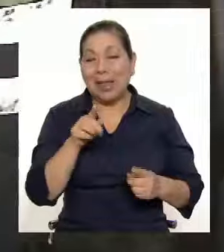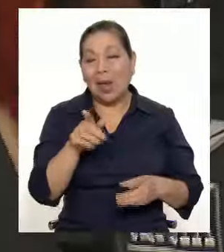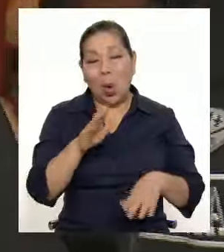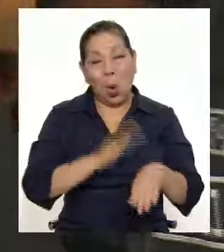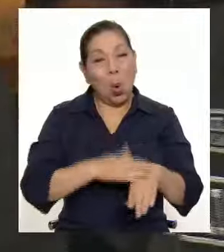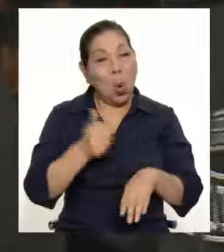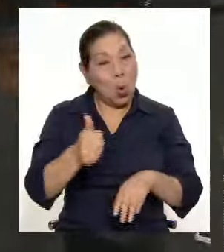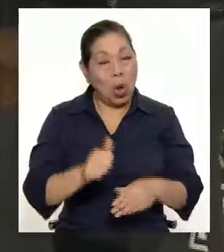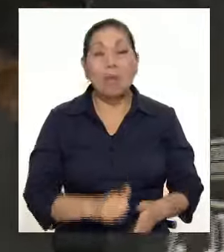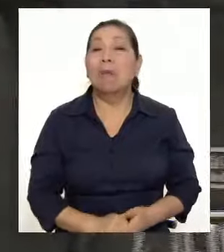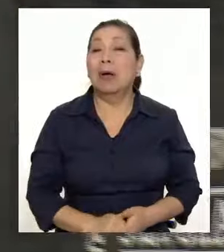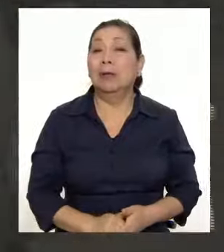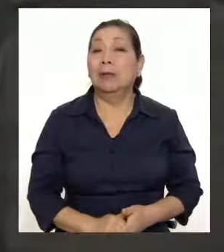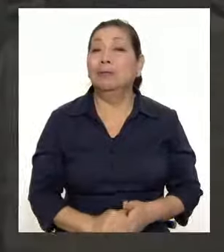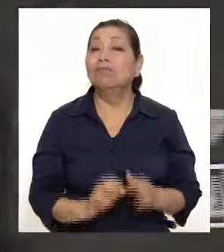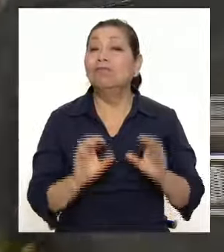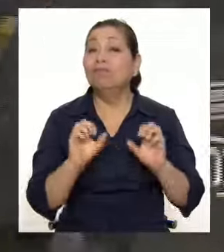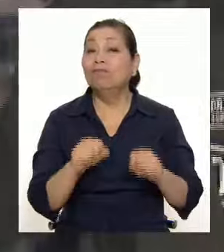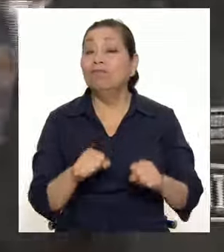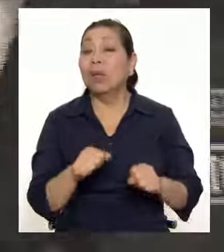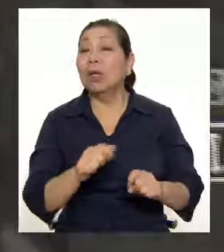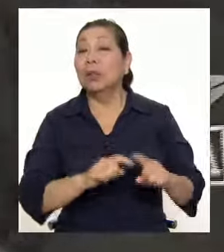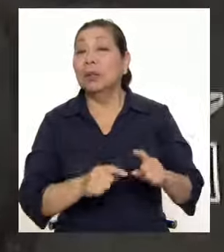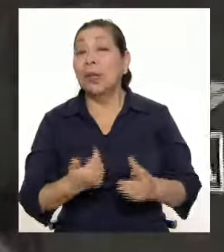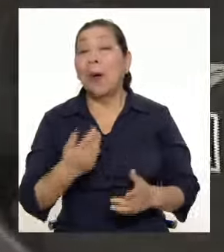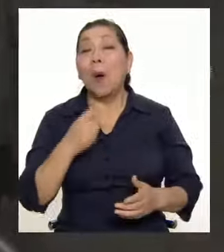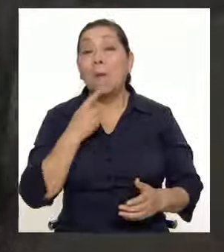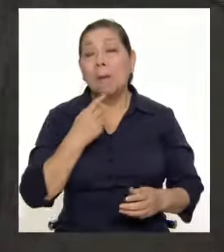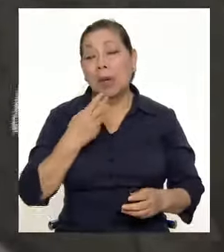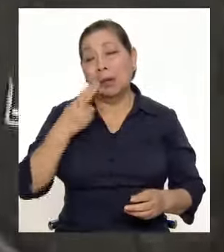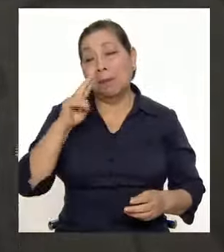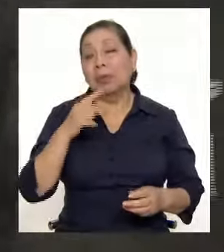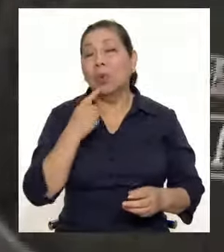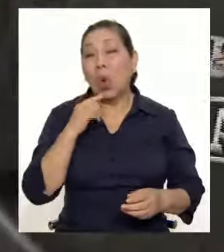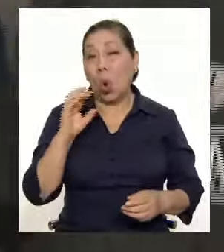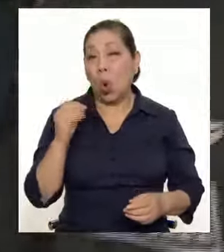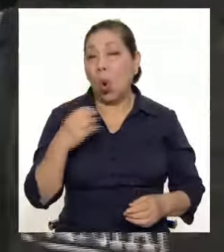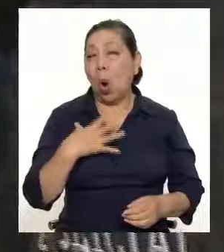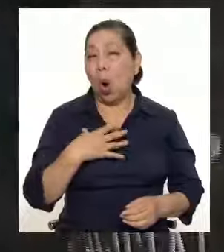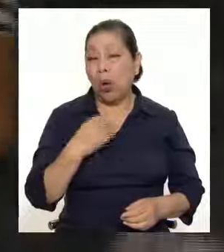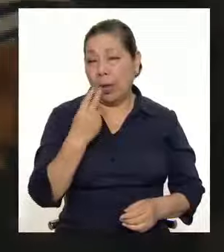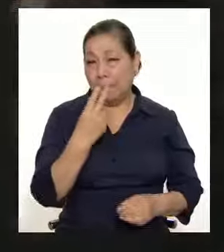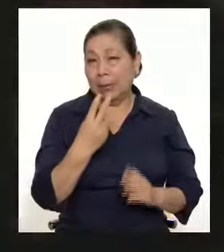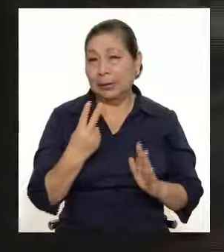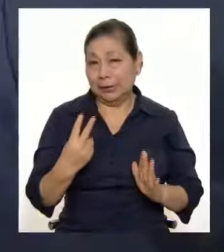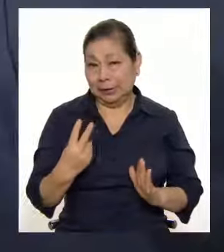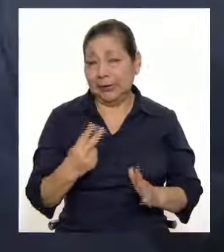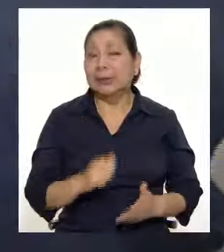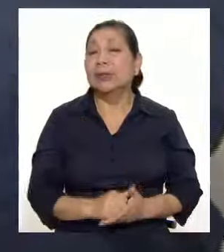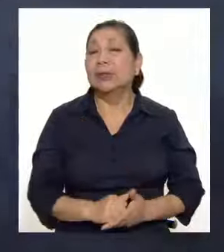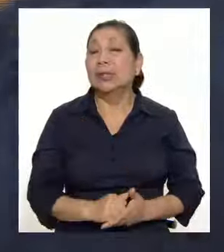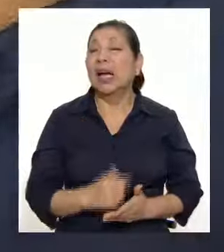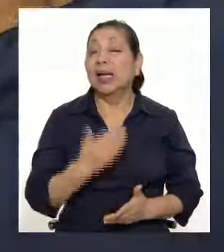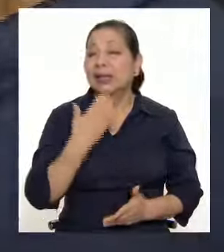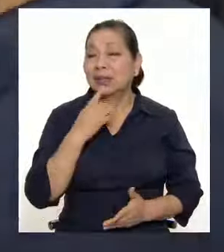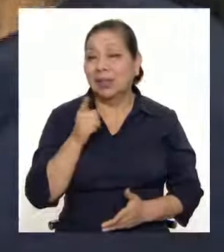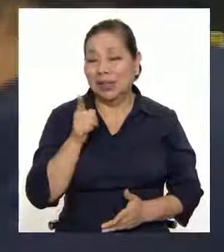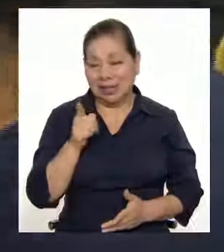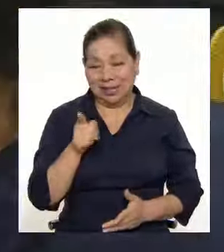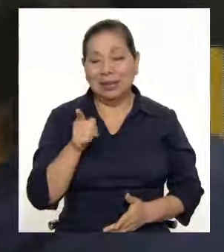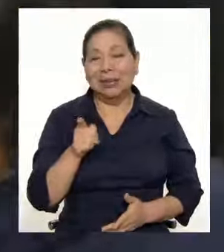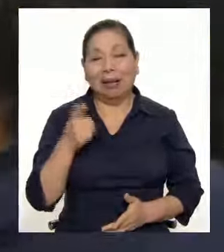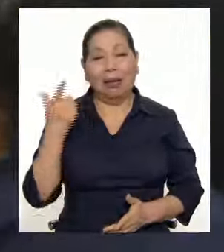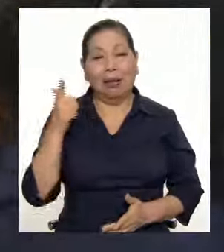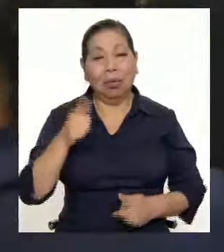asesinato. Además, se detuvo a alias El Mexicano, un joven de 27 años de edad, que sería el